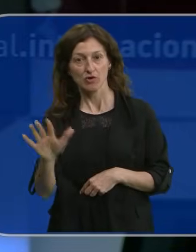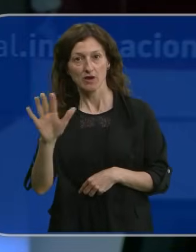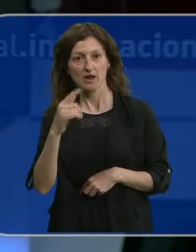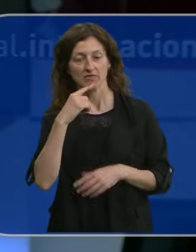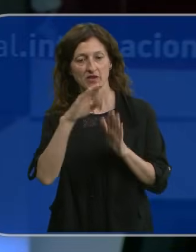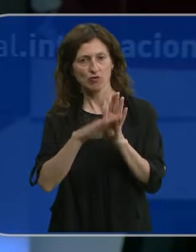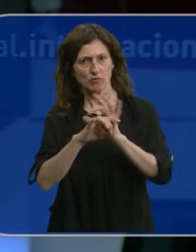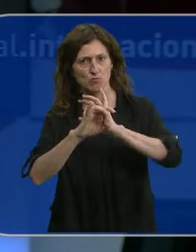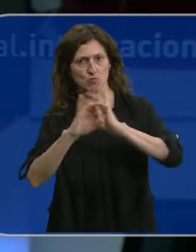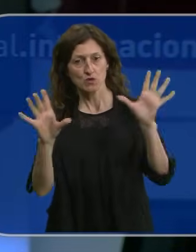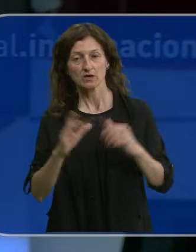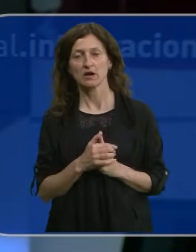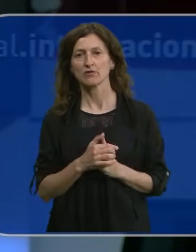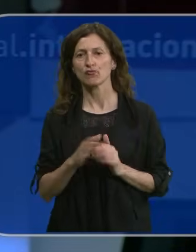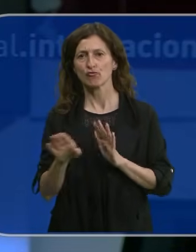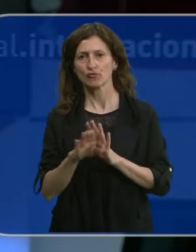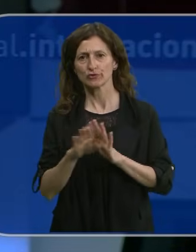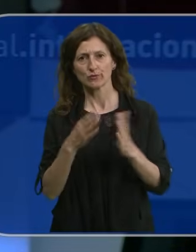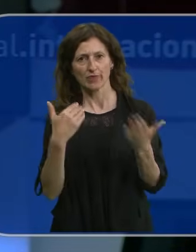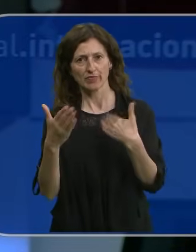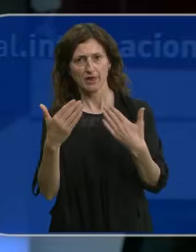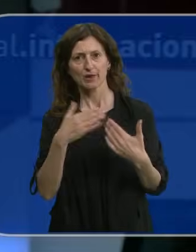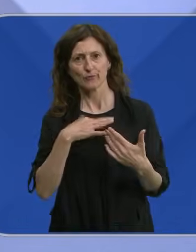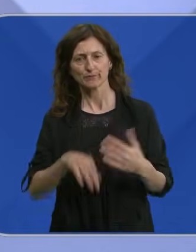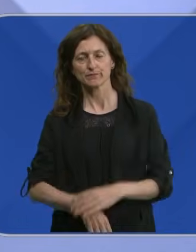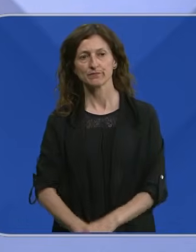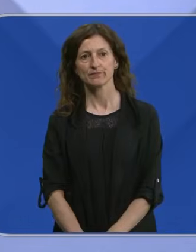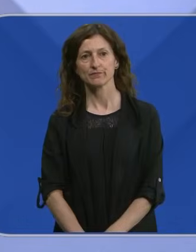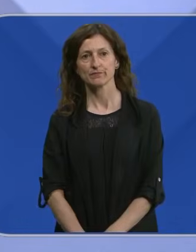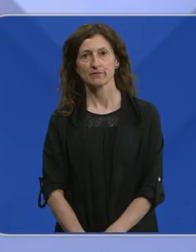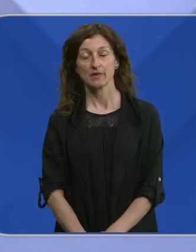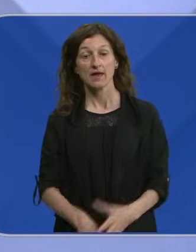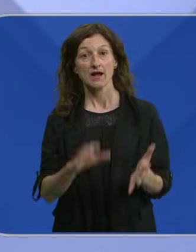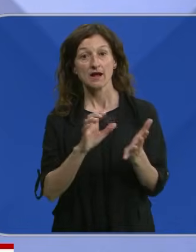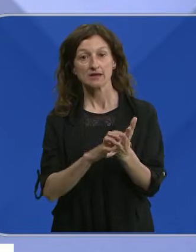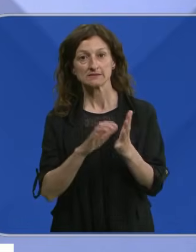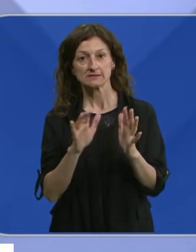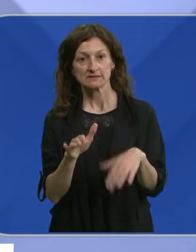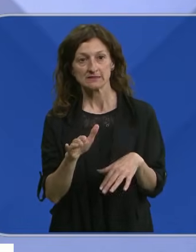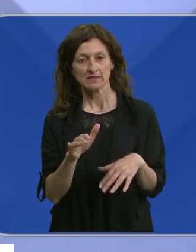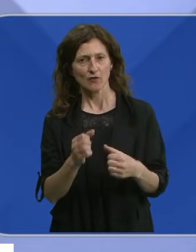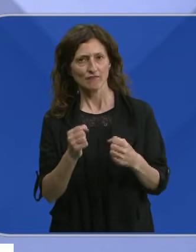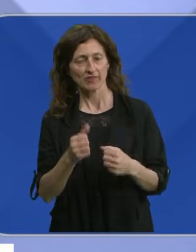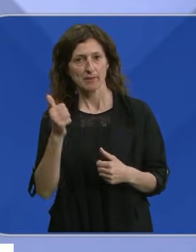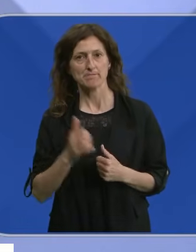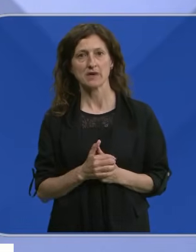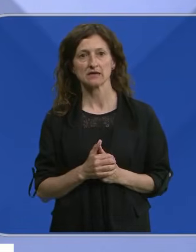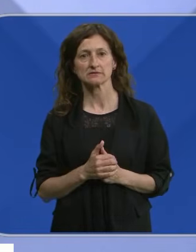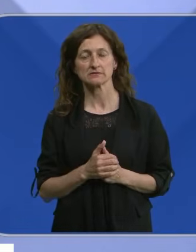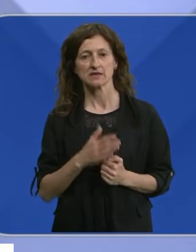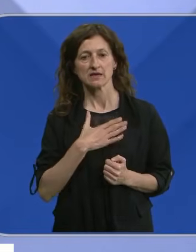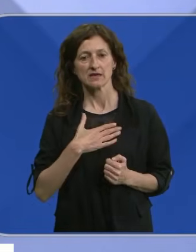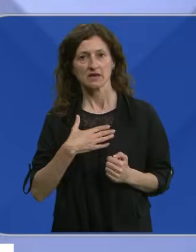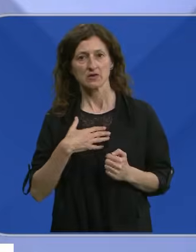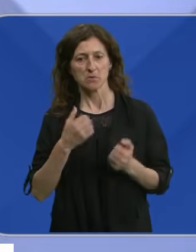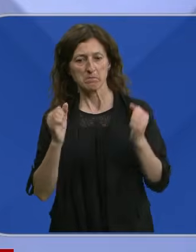sus condiciones están claras y que siguen dispuestos al diálogo. En Castilla y León tenemos un poco más de fuerza. Bueno, yo creo que van a ser pactos